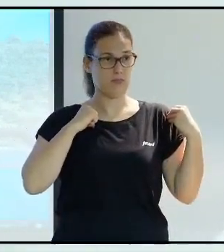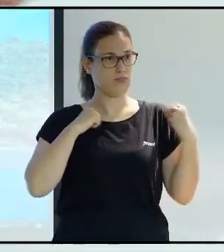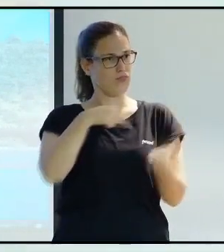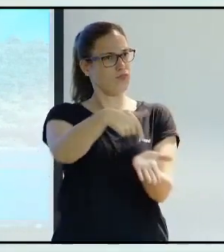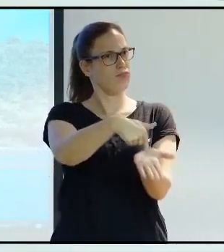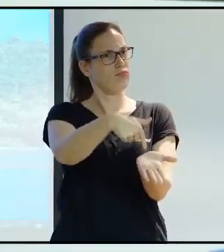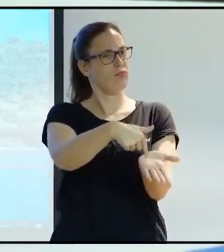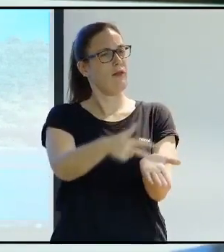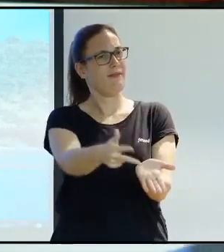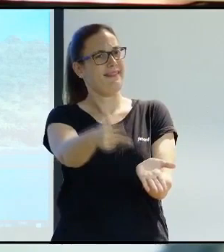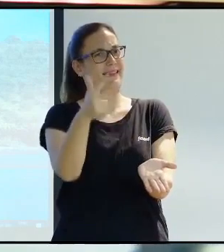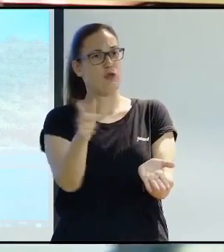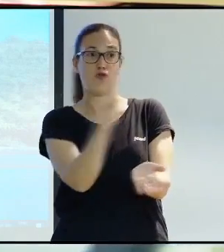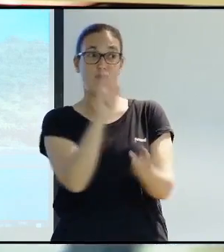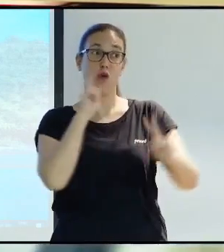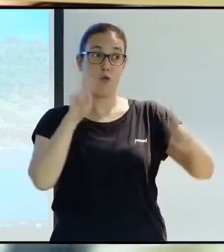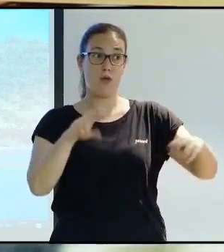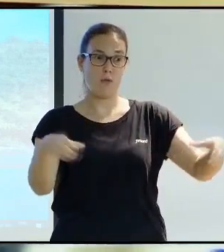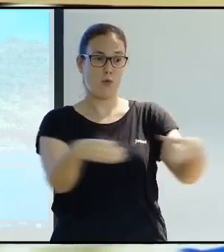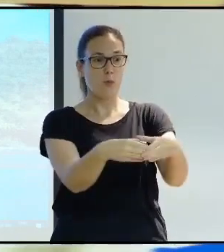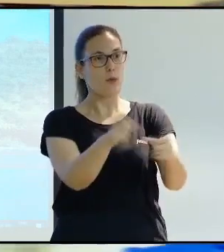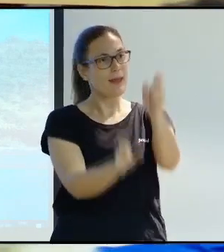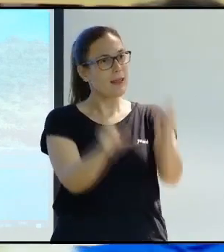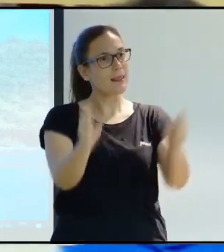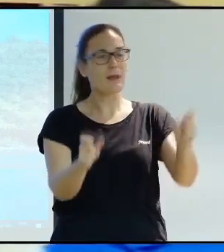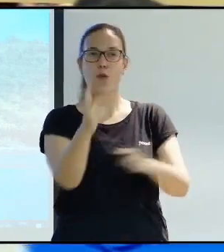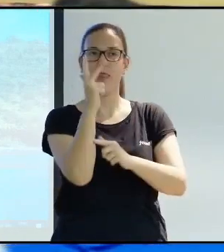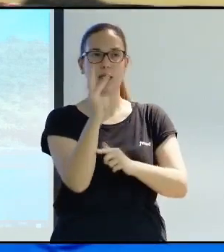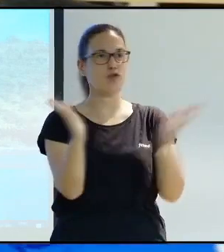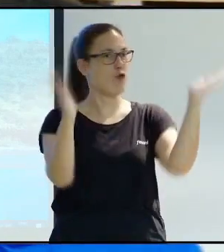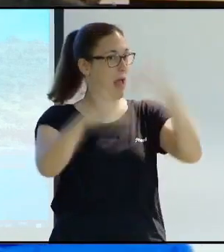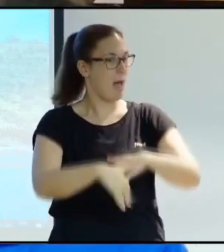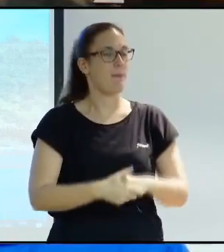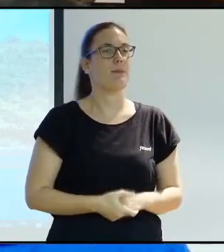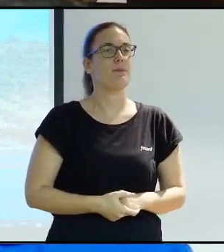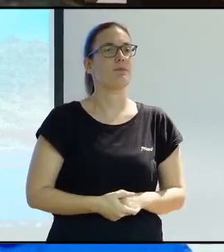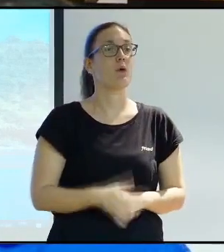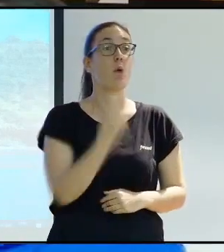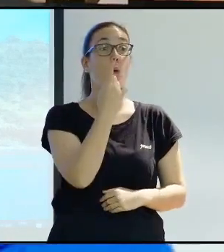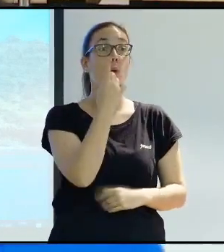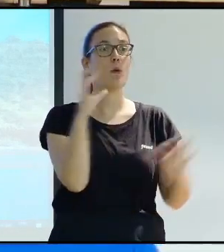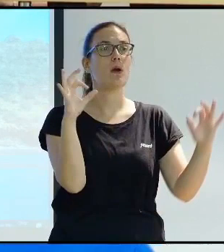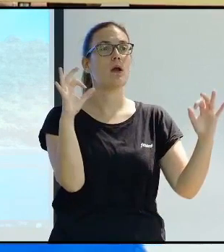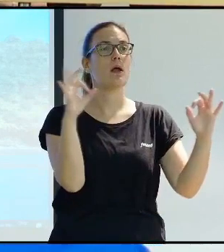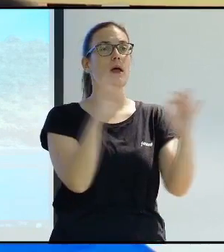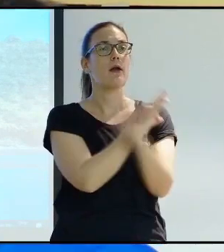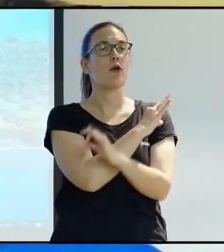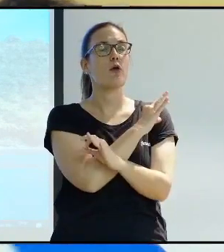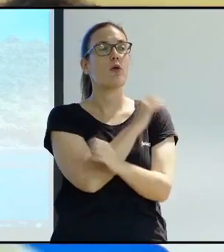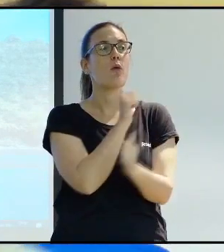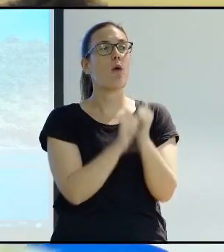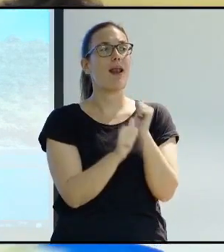como un derecho no reconocido para un cierto colectivo. ¿Cuál es el error? Insisto, estoy hablando desde una